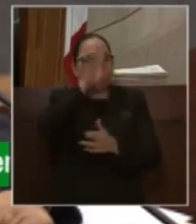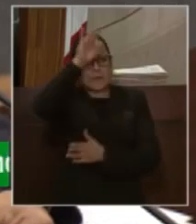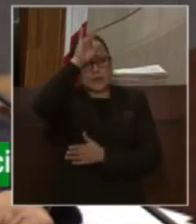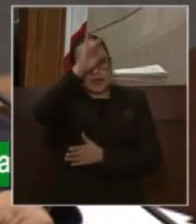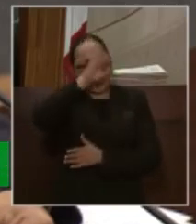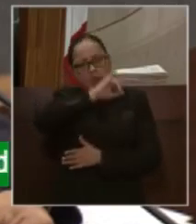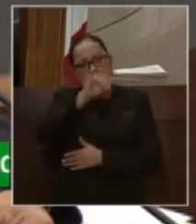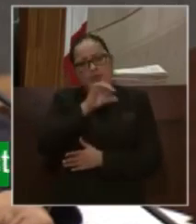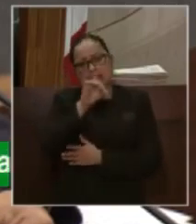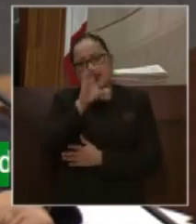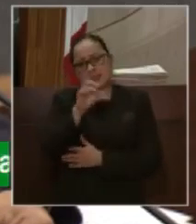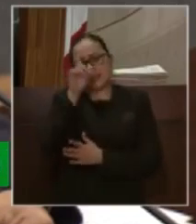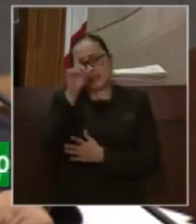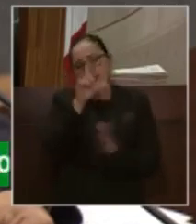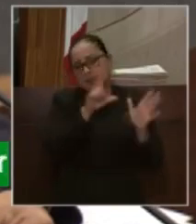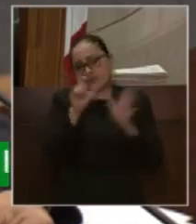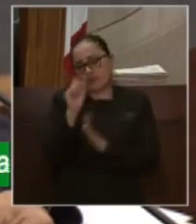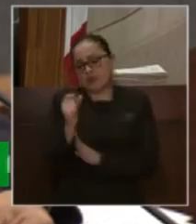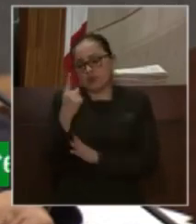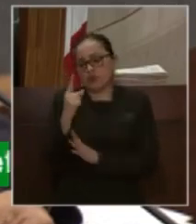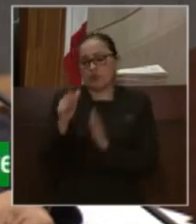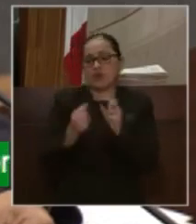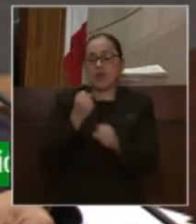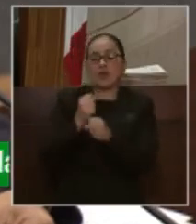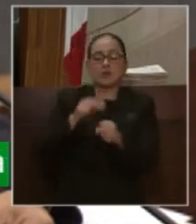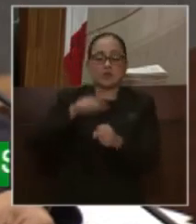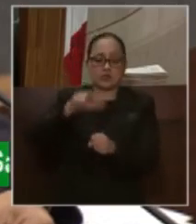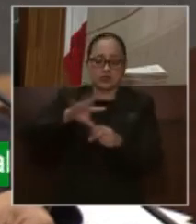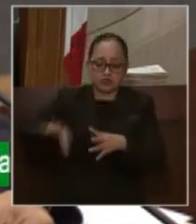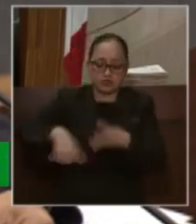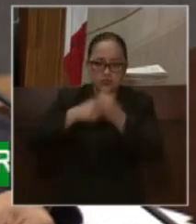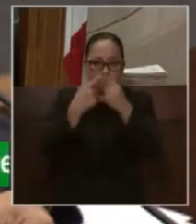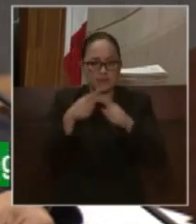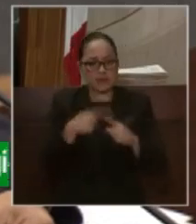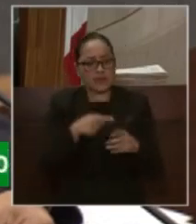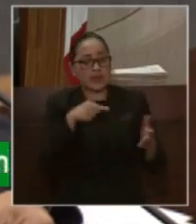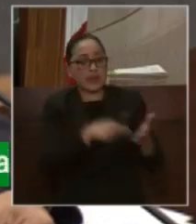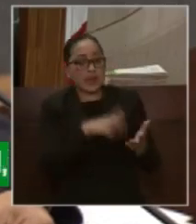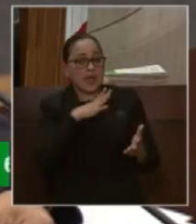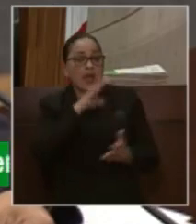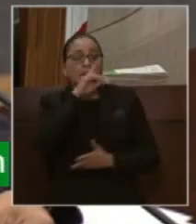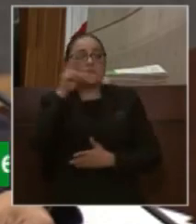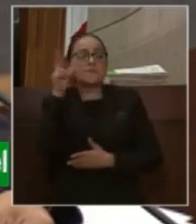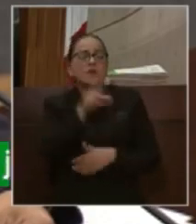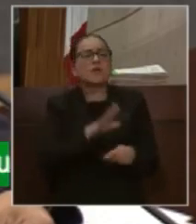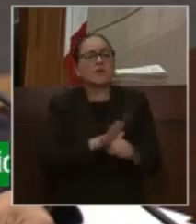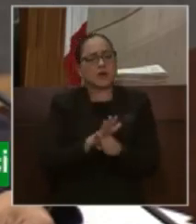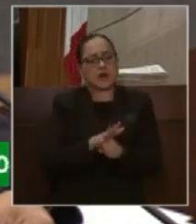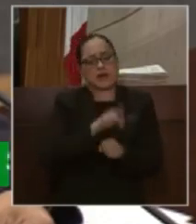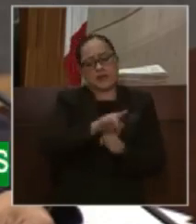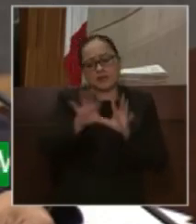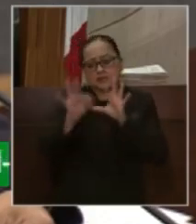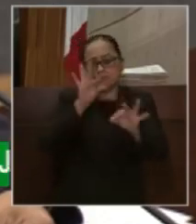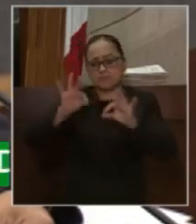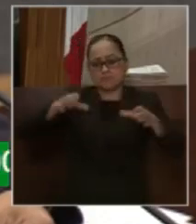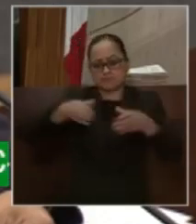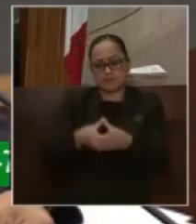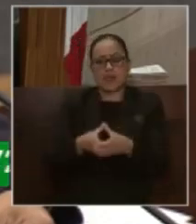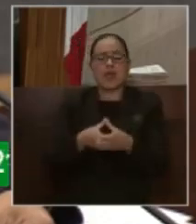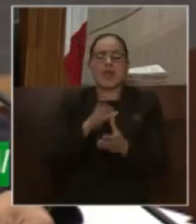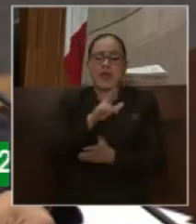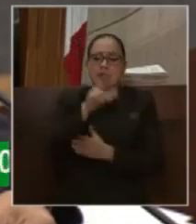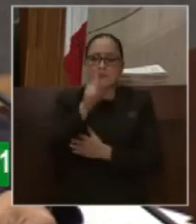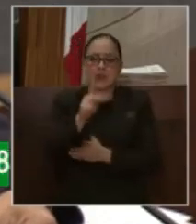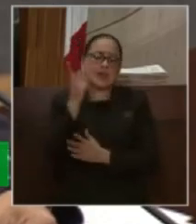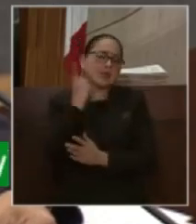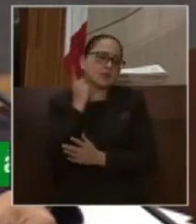Ciudadano 721 de 2018 y acumulados, en la que, entre otras cuestiones, en plenitud de jurisdicción, realizó la asignación de diputaciones de